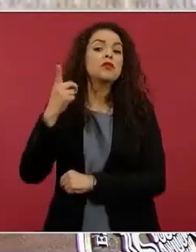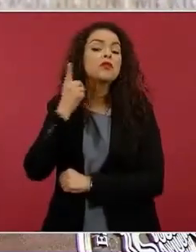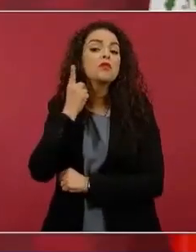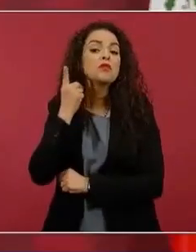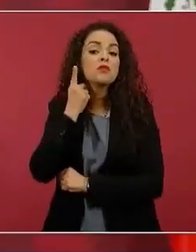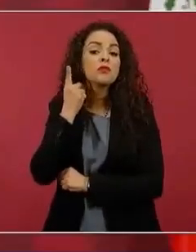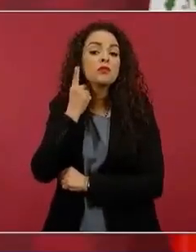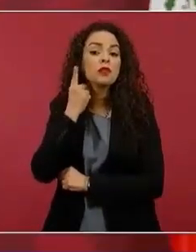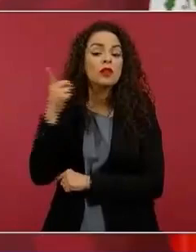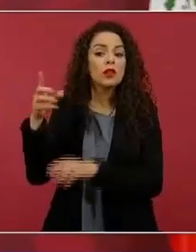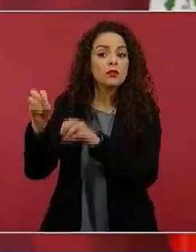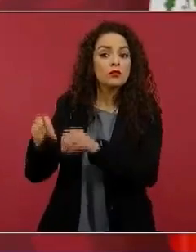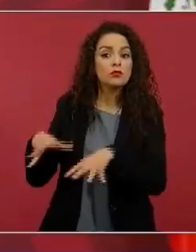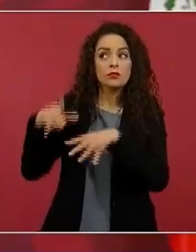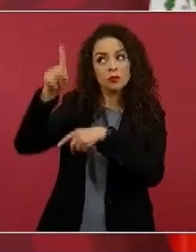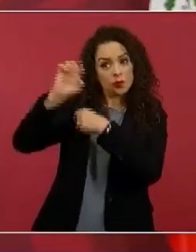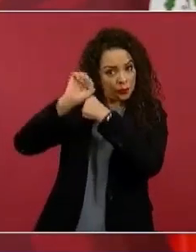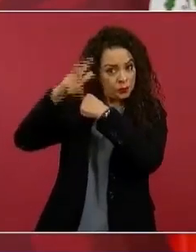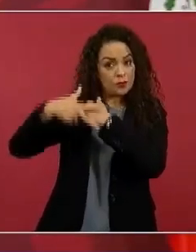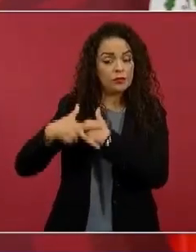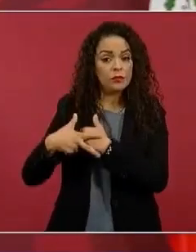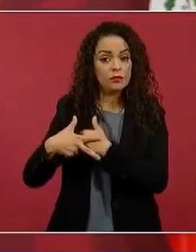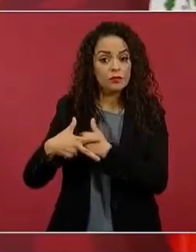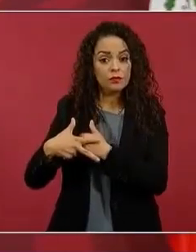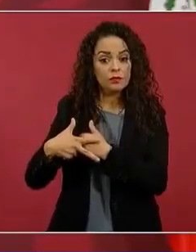del Parlamento Europeo.